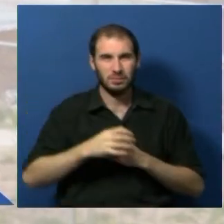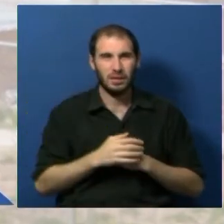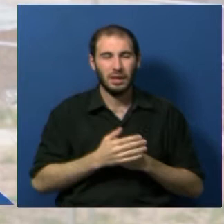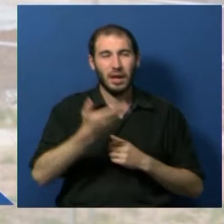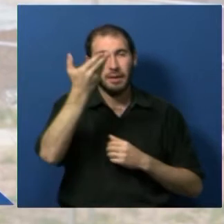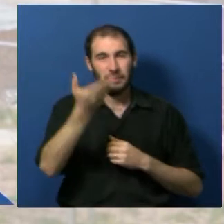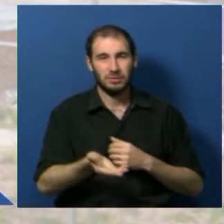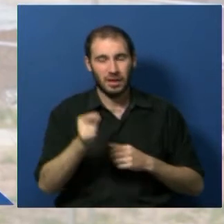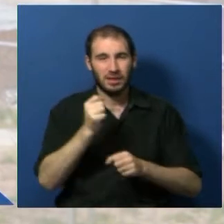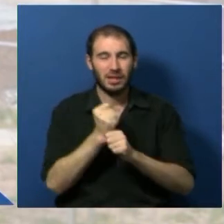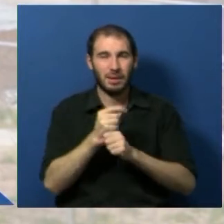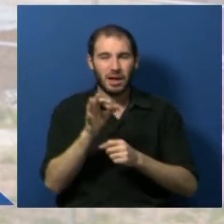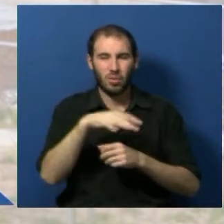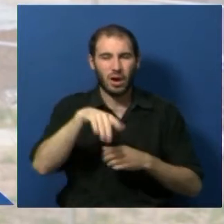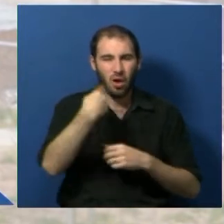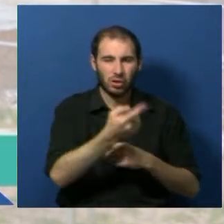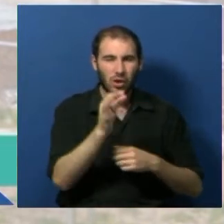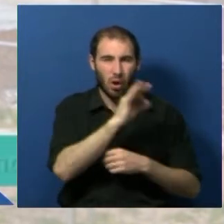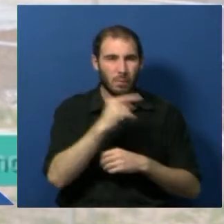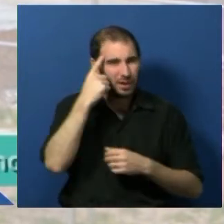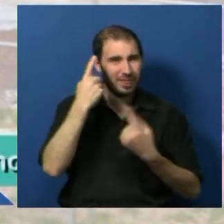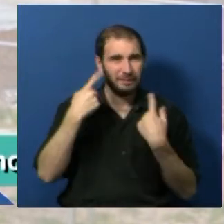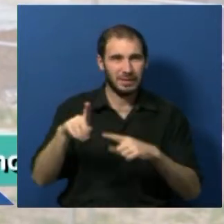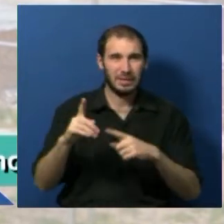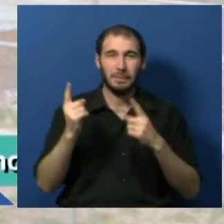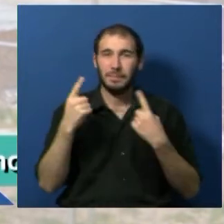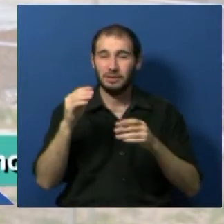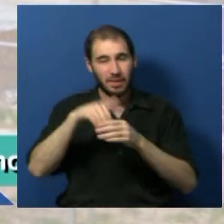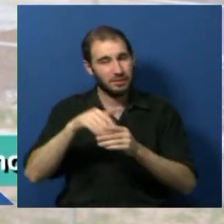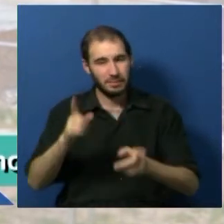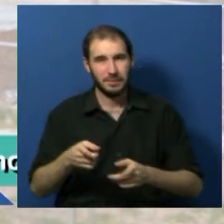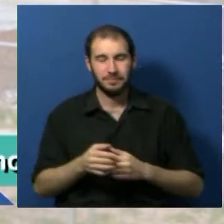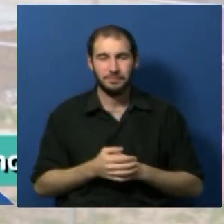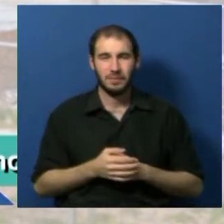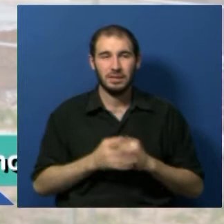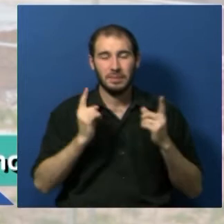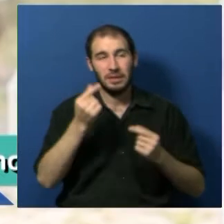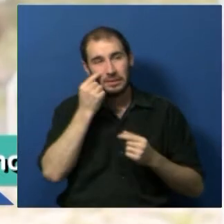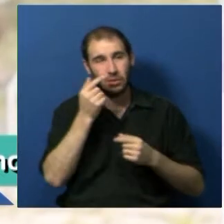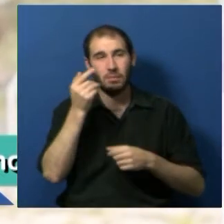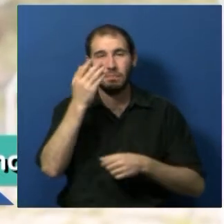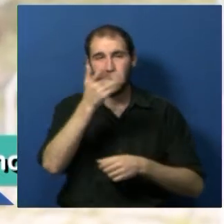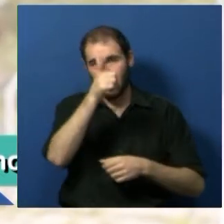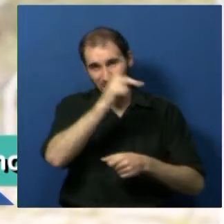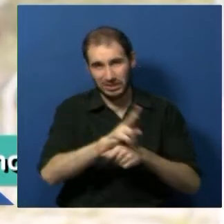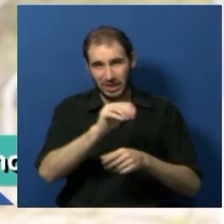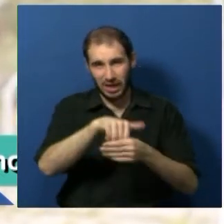persona que está trabajando desde otro lugar con una mirada absolutamente distinta, pero también es parte. También hay testimonios de penitenciarios,